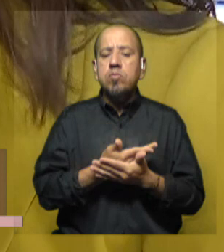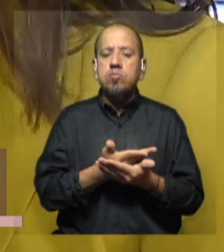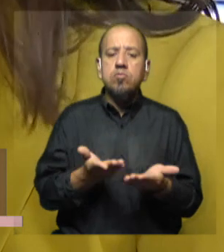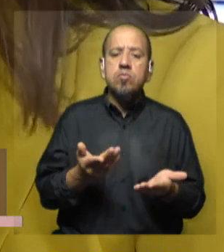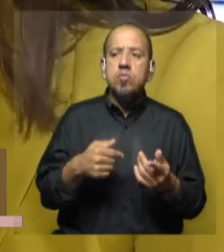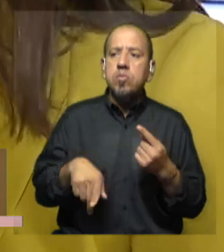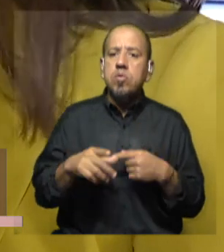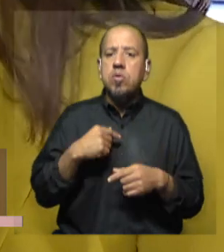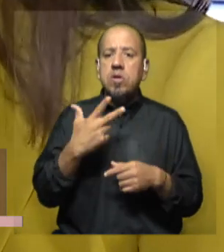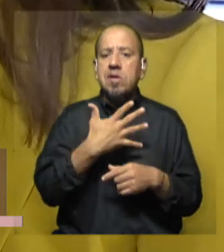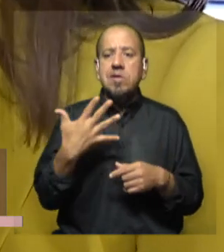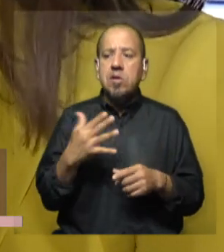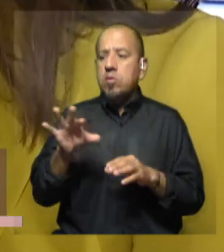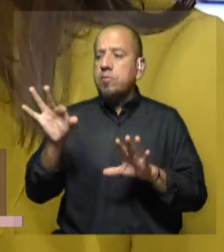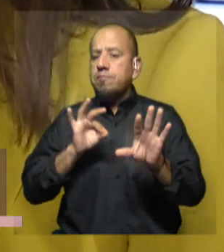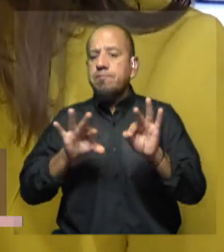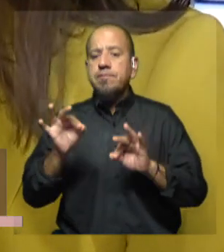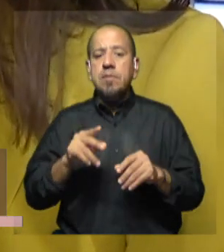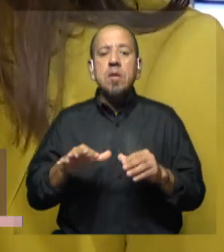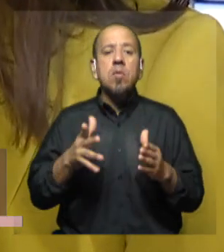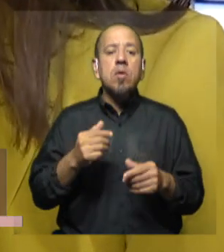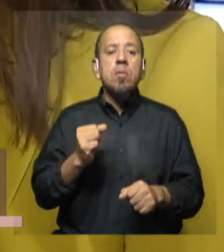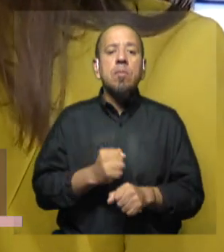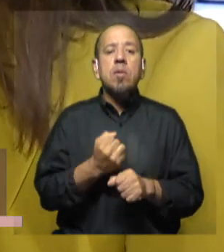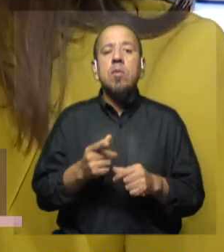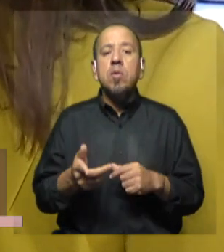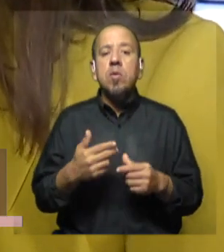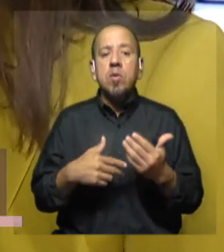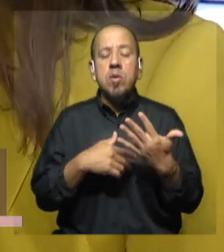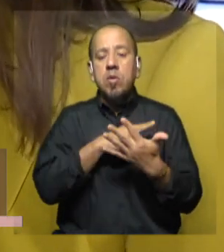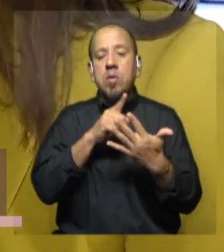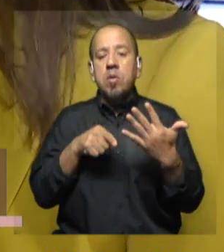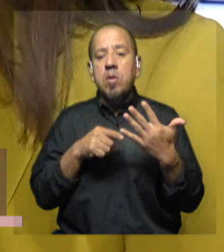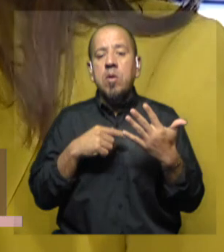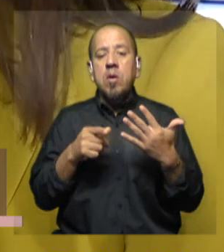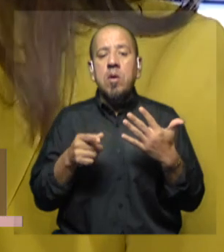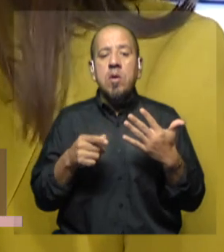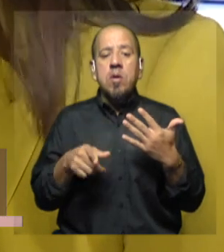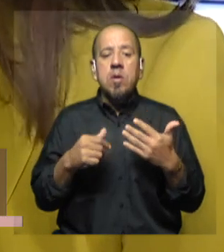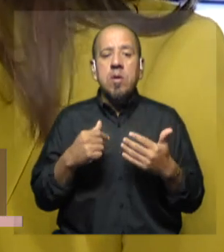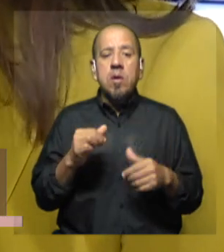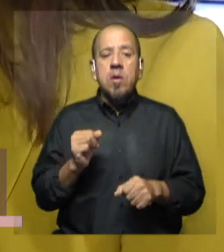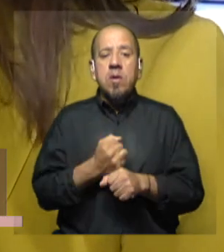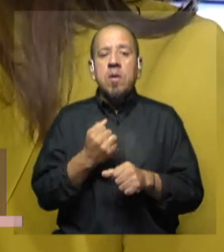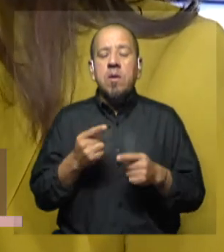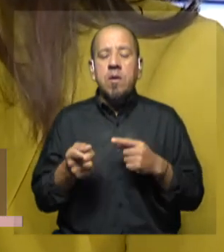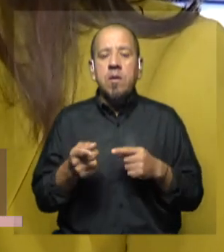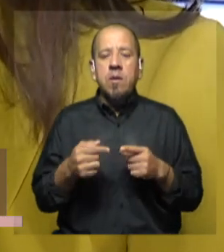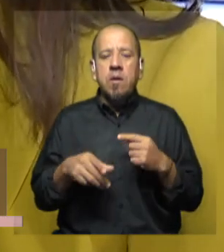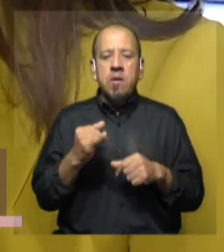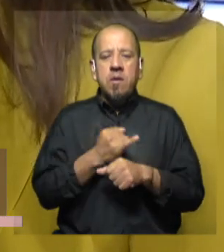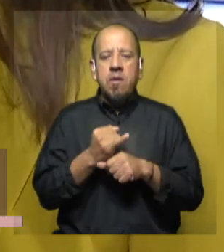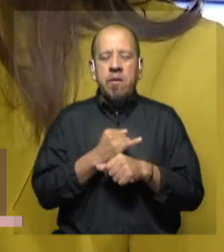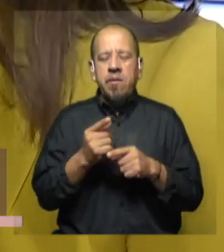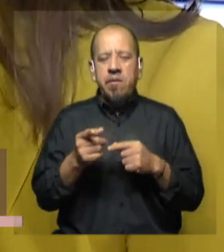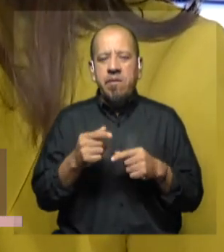los 35 que fueron seleccionados, ¿cuáles son las premiaciones, cuáles son los 5 que reciben los premios por parte del Instituto Nacional